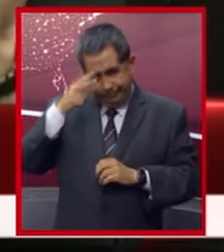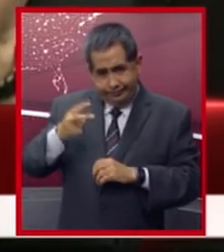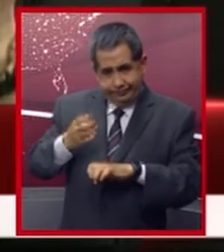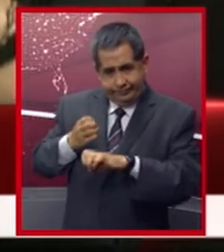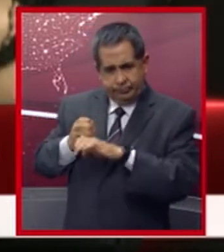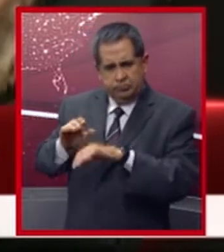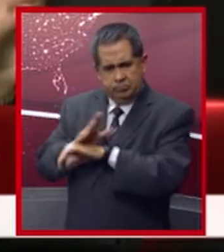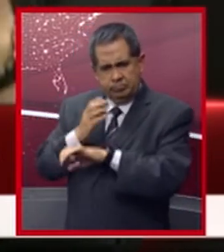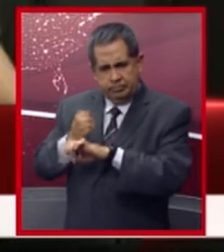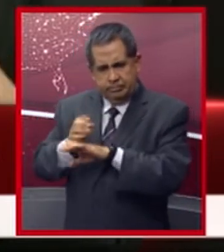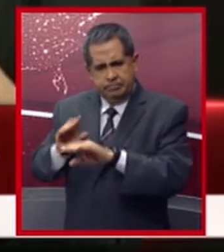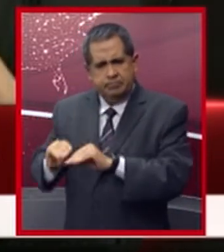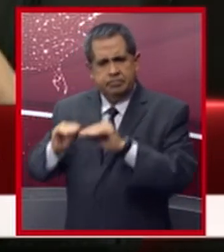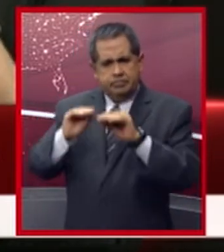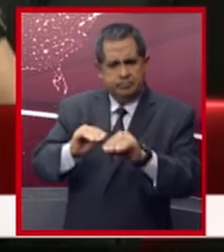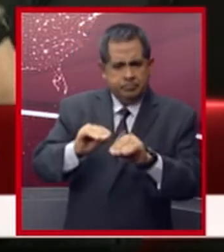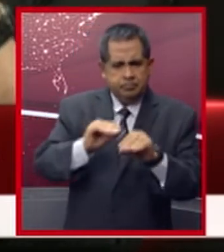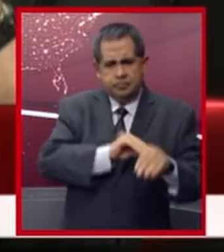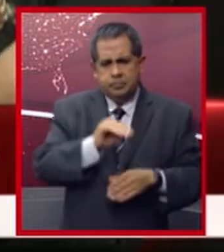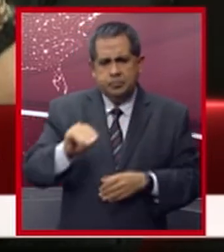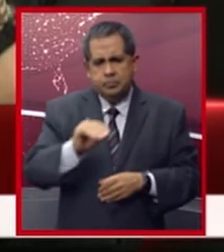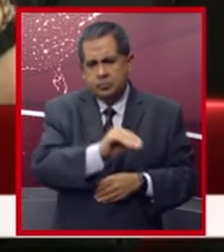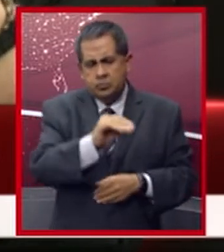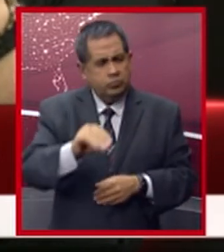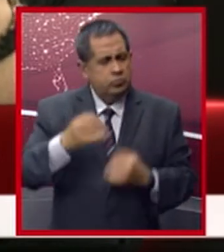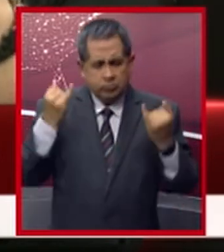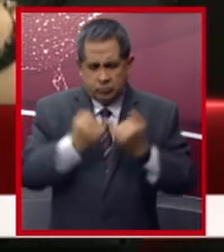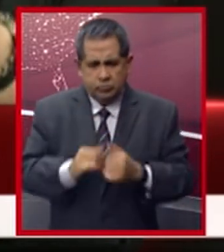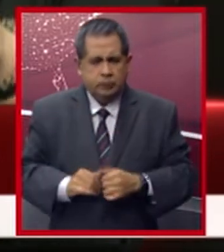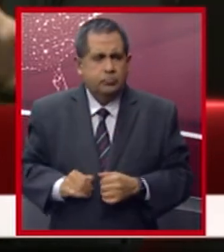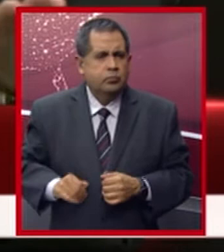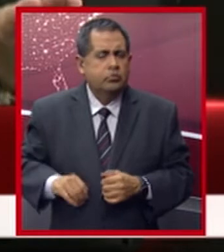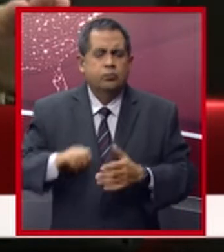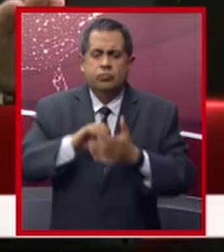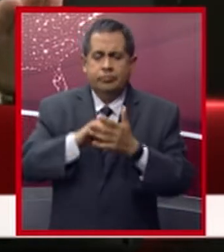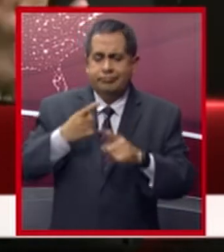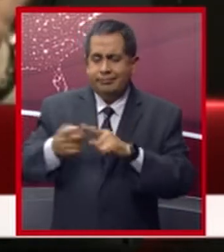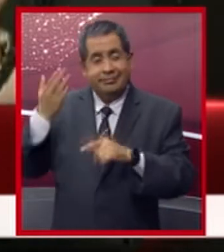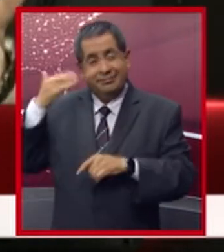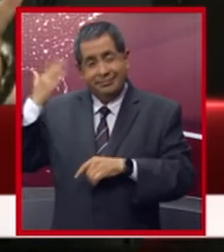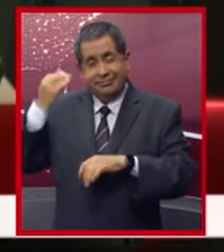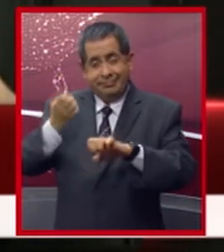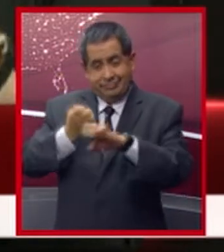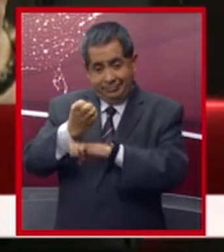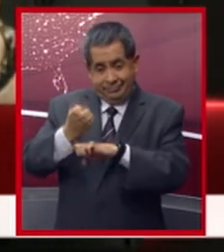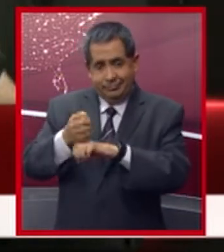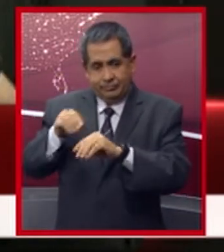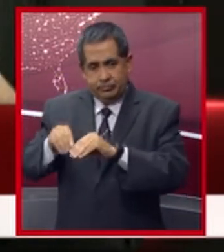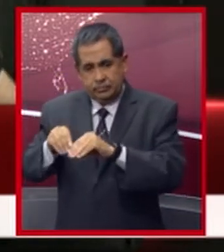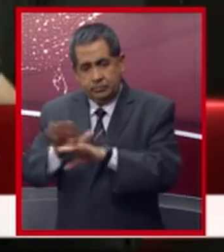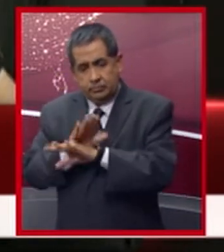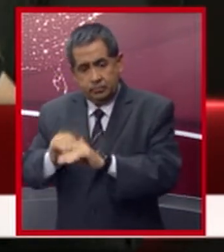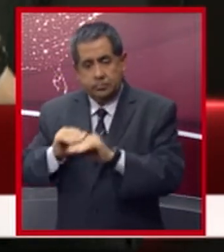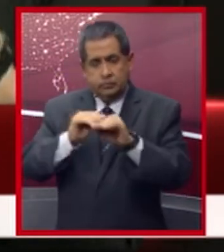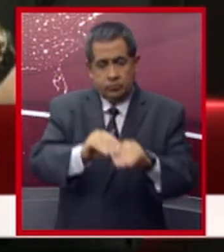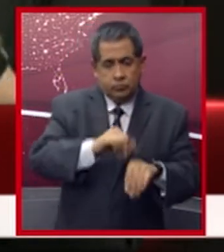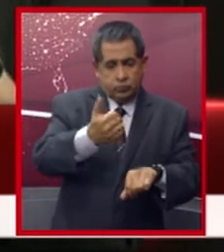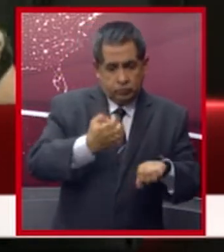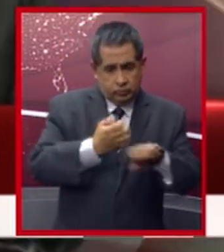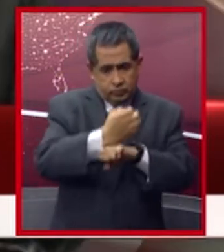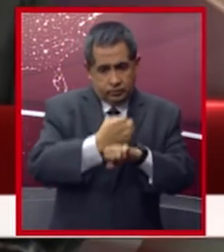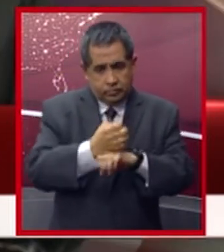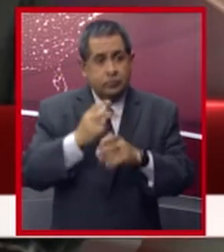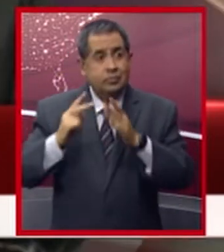a otro. Y aquí teníamos un problema muy serio. Ir de un estado a otro significaba un lío para poder empatar